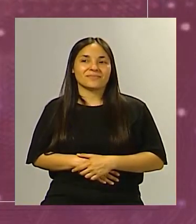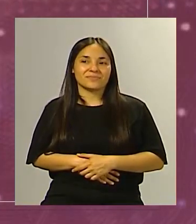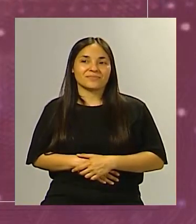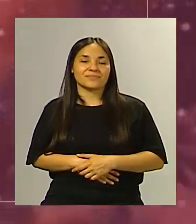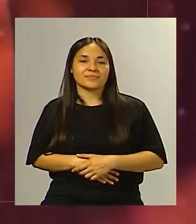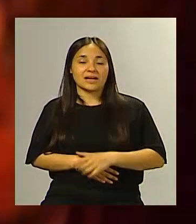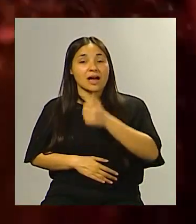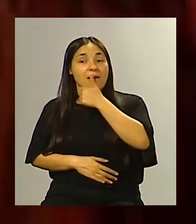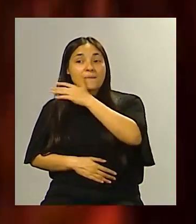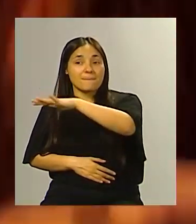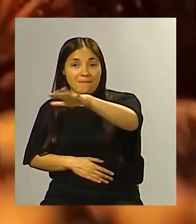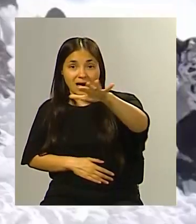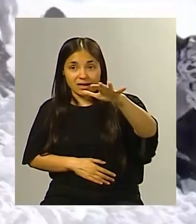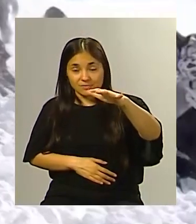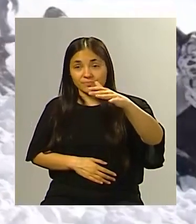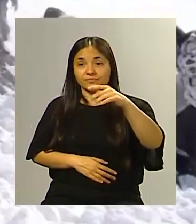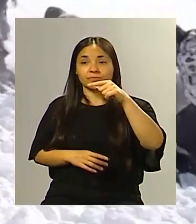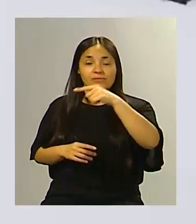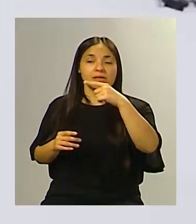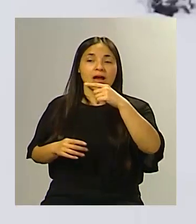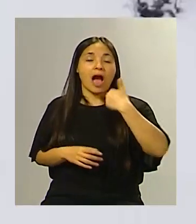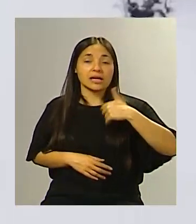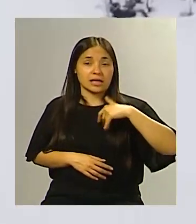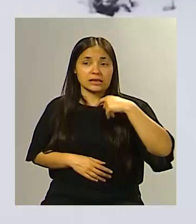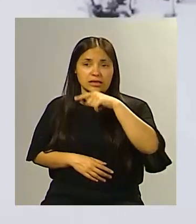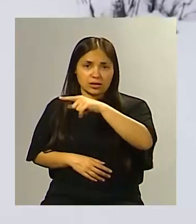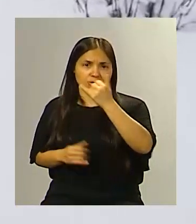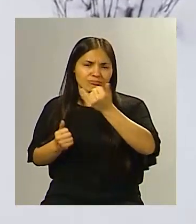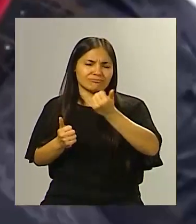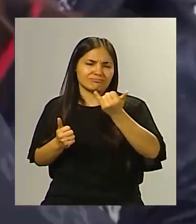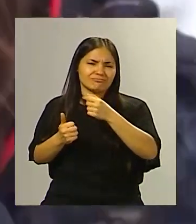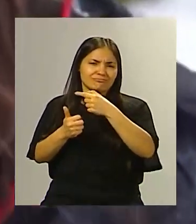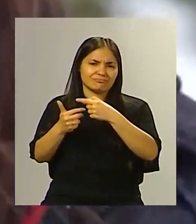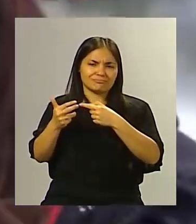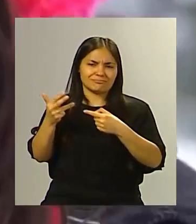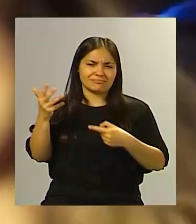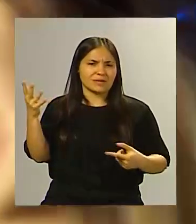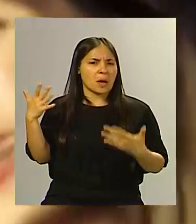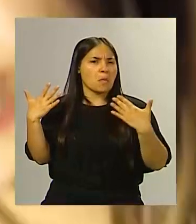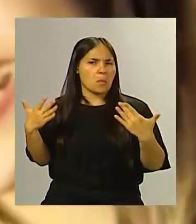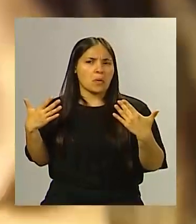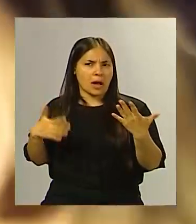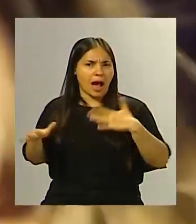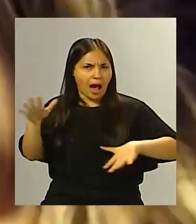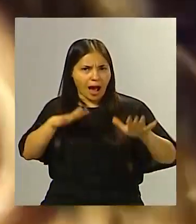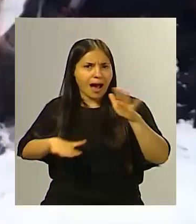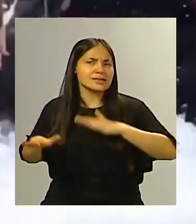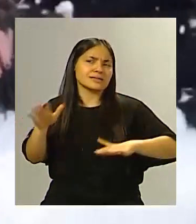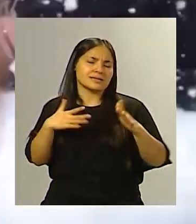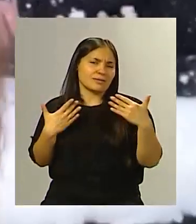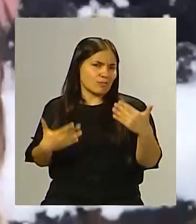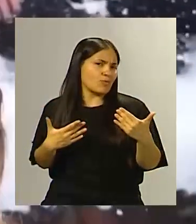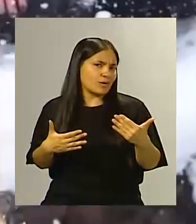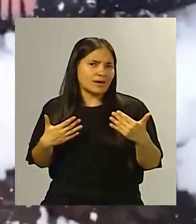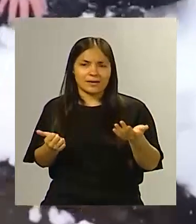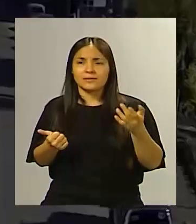la costa atlántica tenemos, la verdad, que un abanico gigante de posibilidades de hacer de todo.